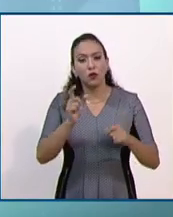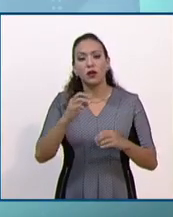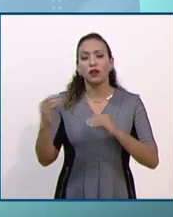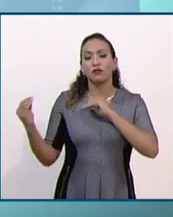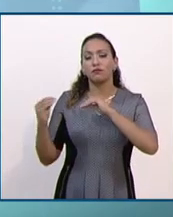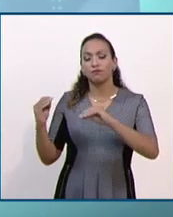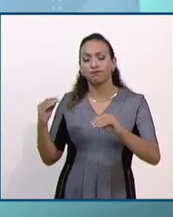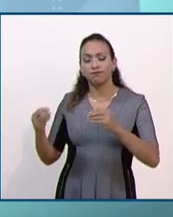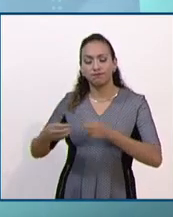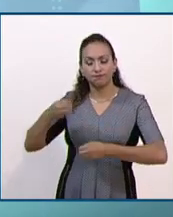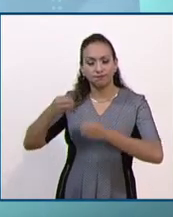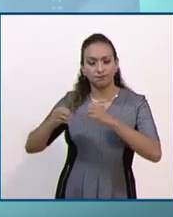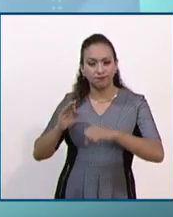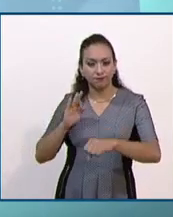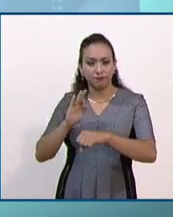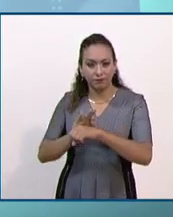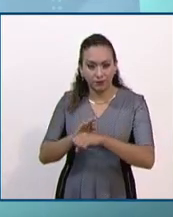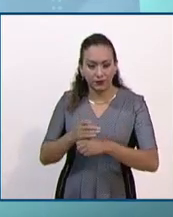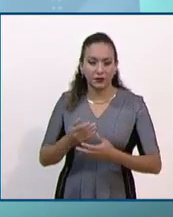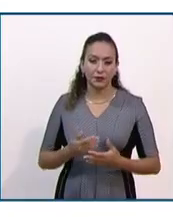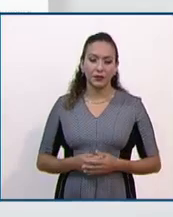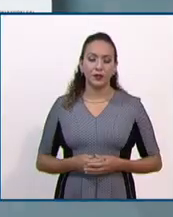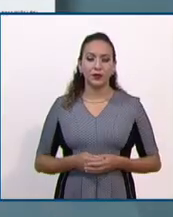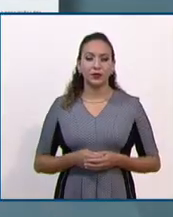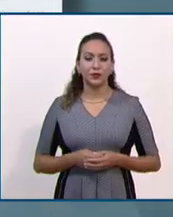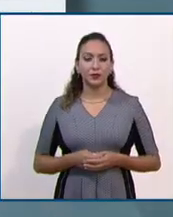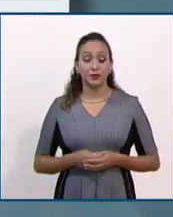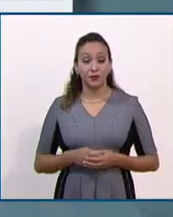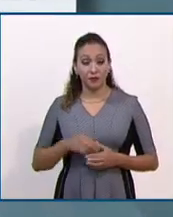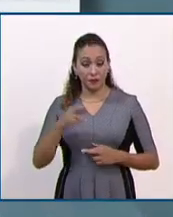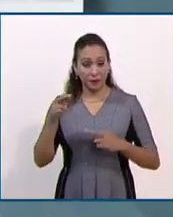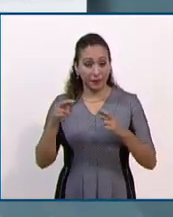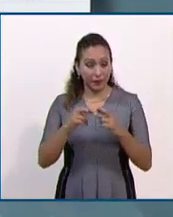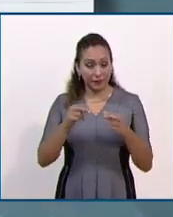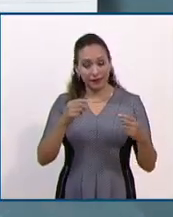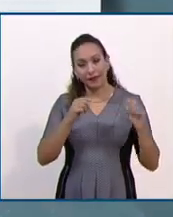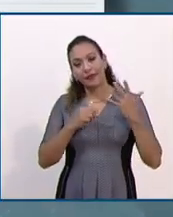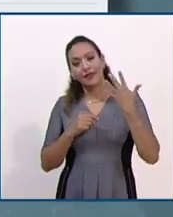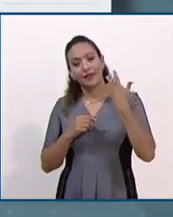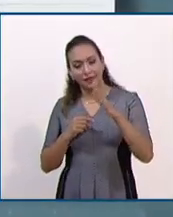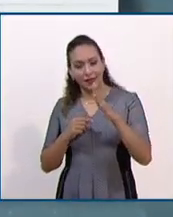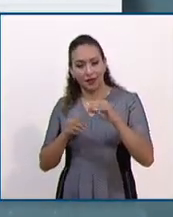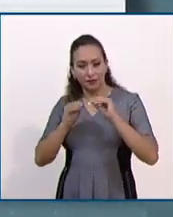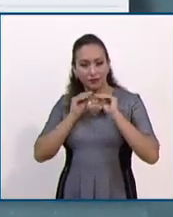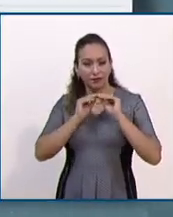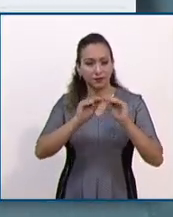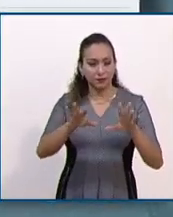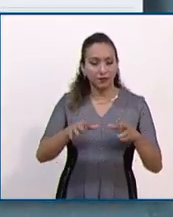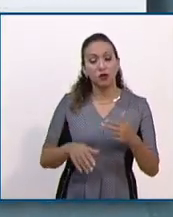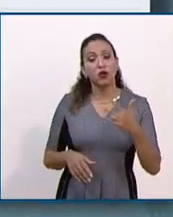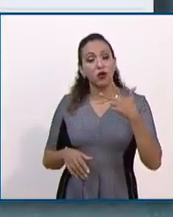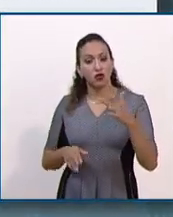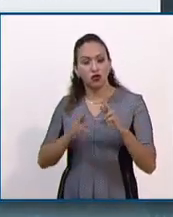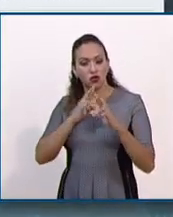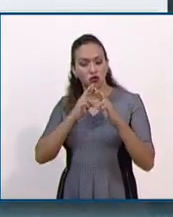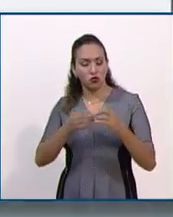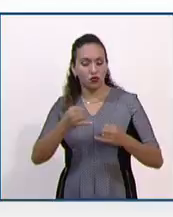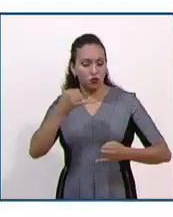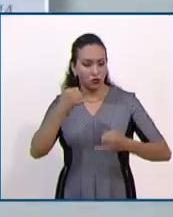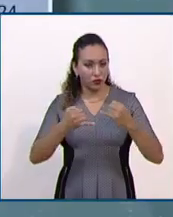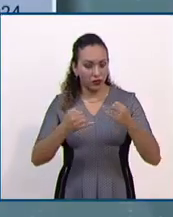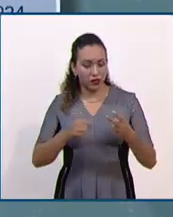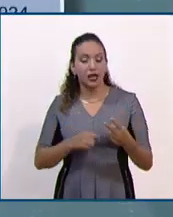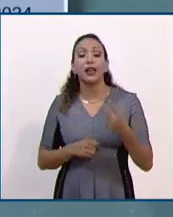amparo indirecto, no lo deja sin materia. De plenos regionales se publicaron 10 criterios, 8 jurisprudencias y 2